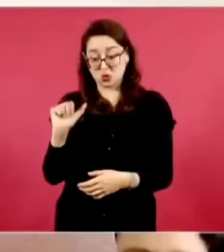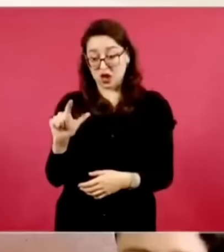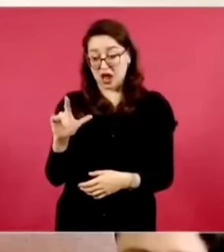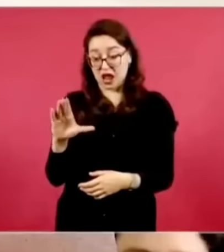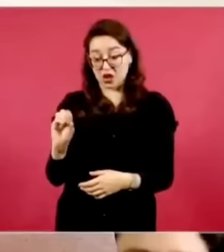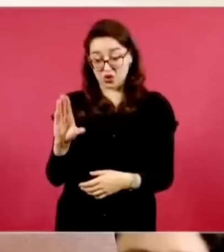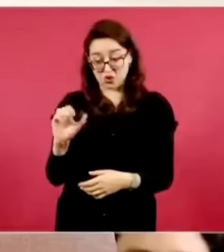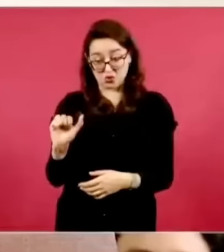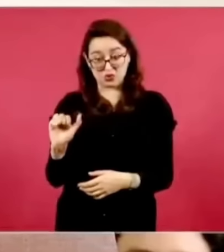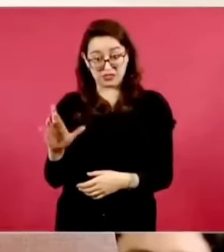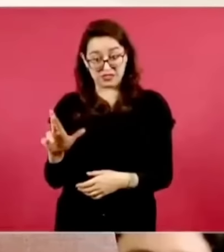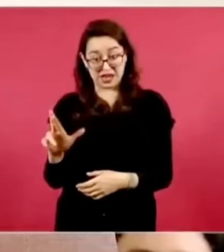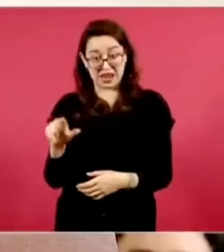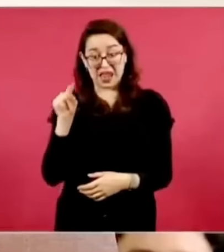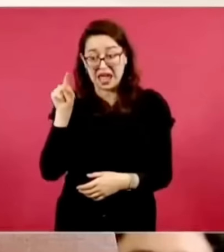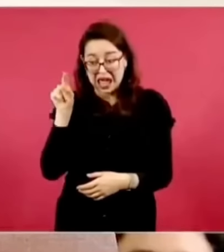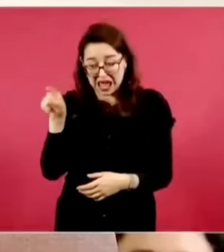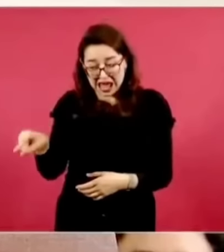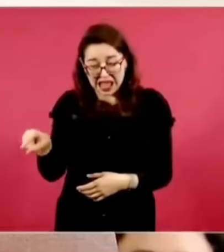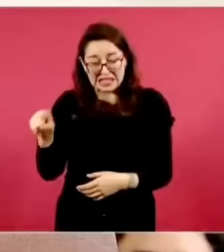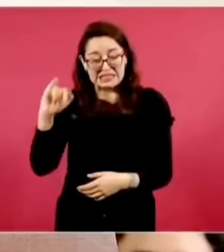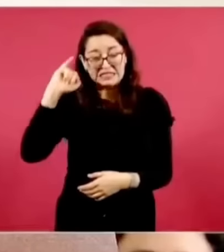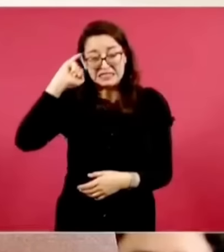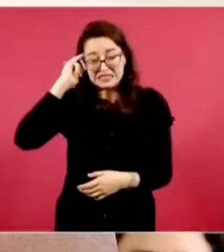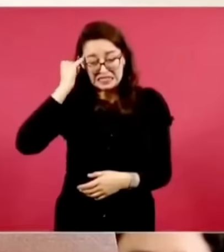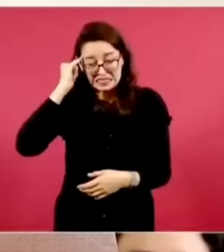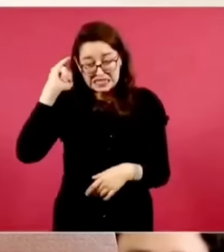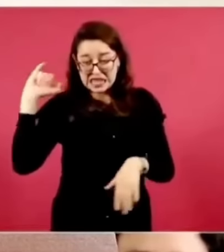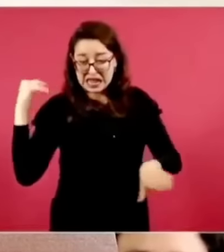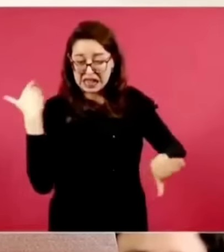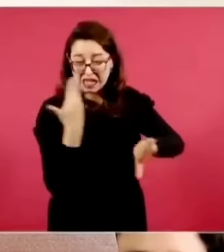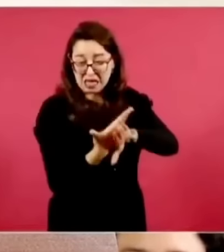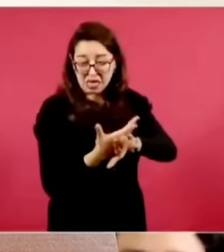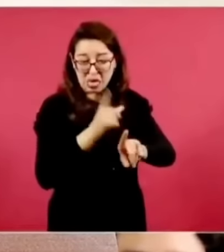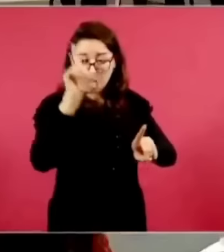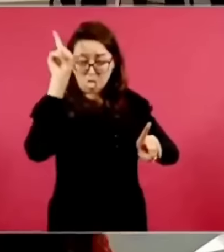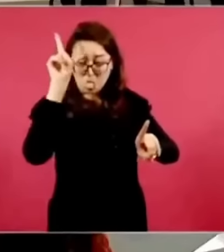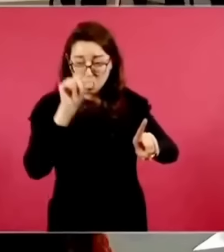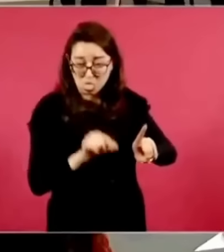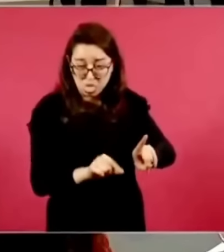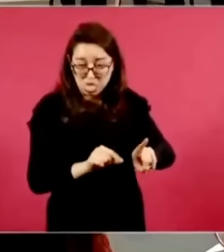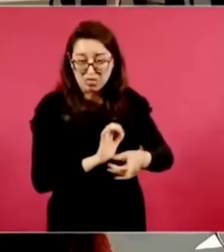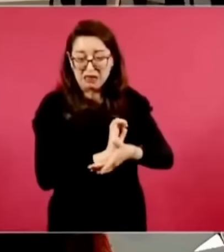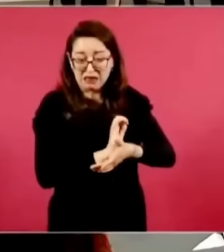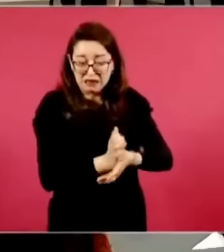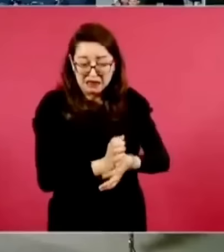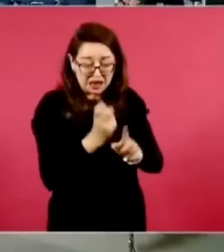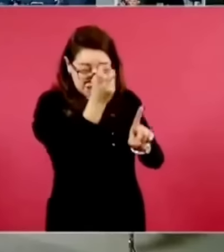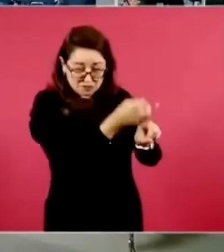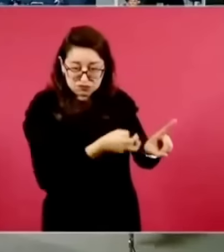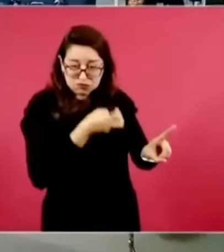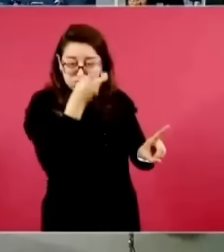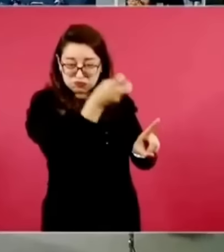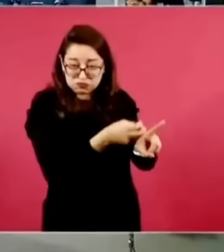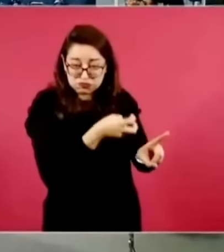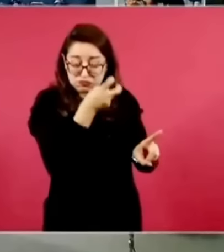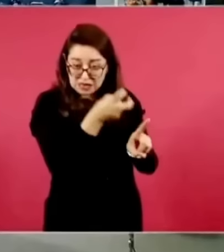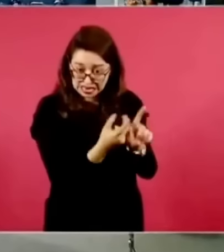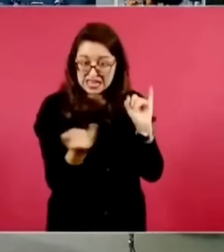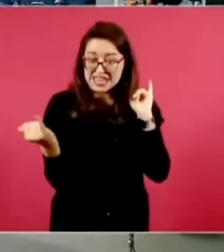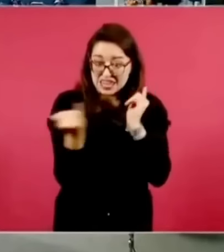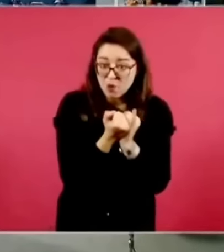do es incapaz Ponme ahí a Córdoba o sea